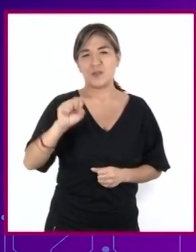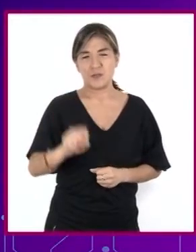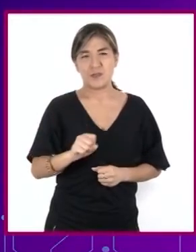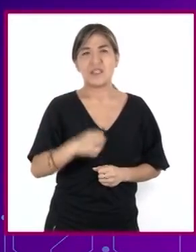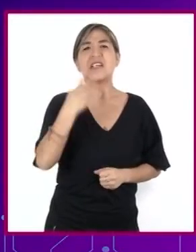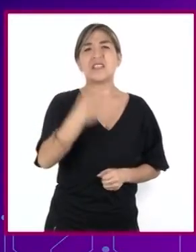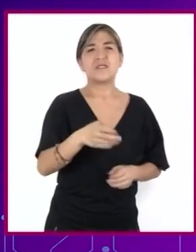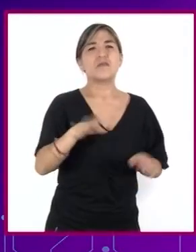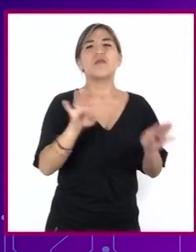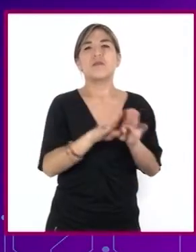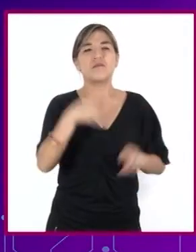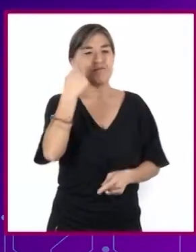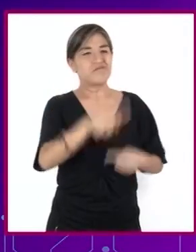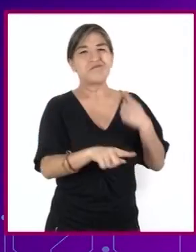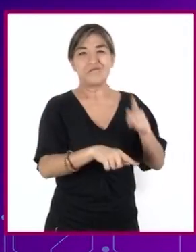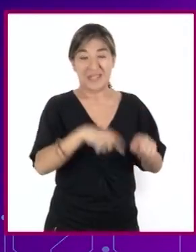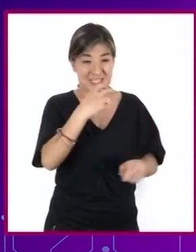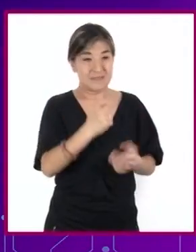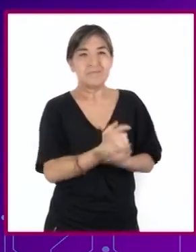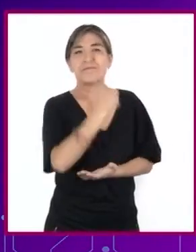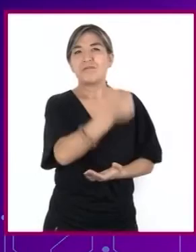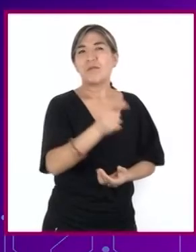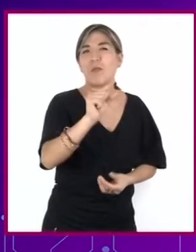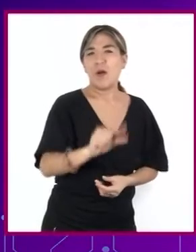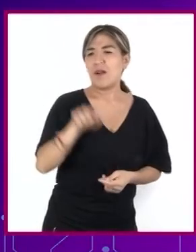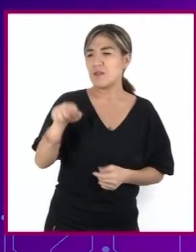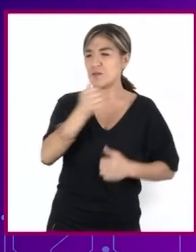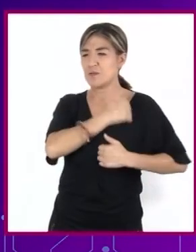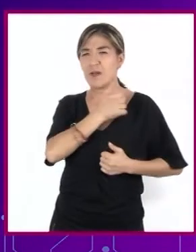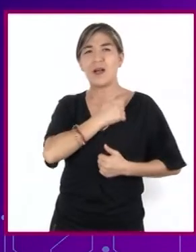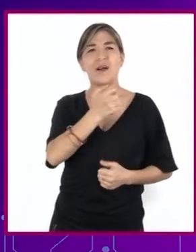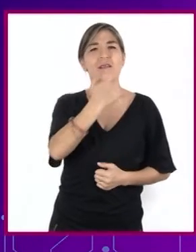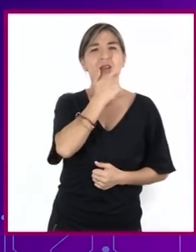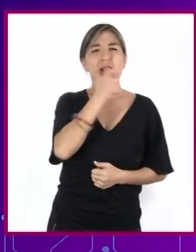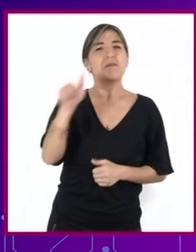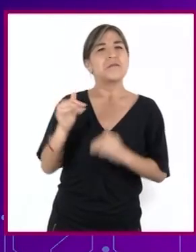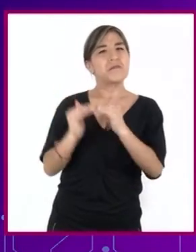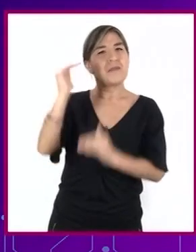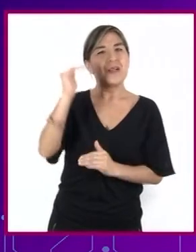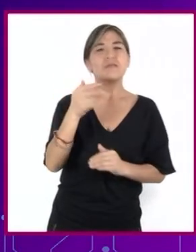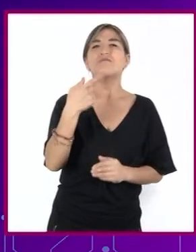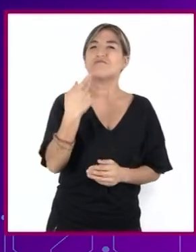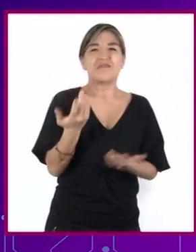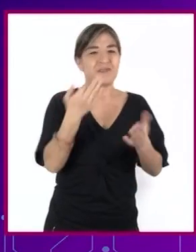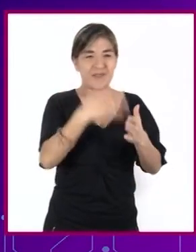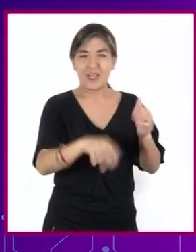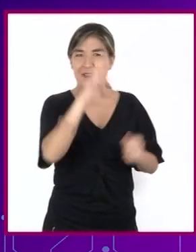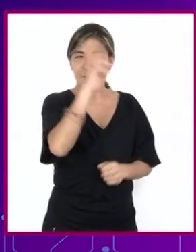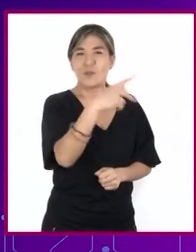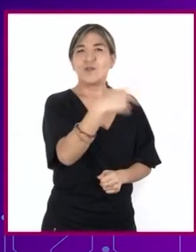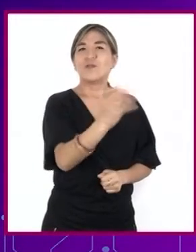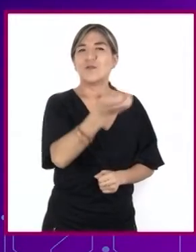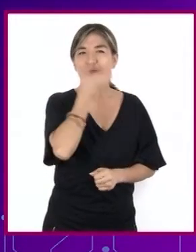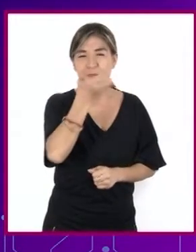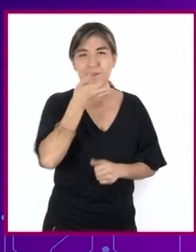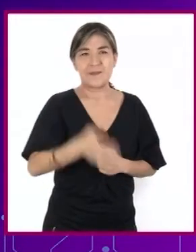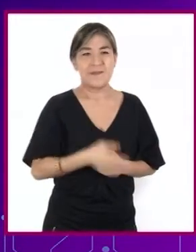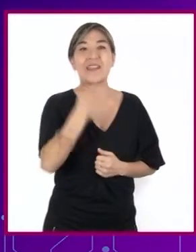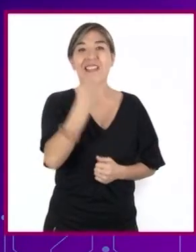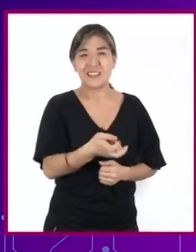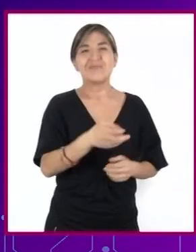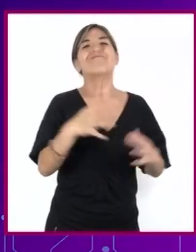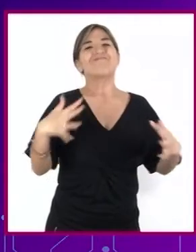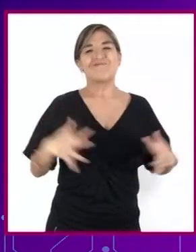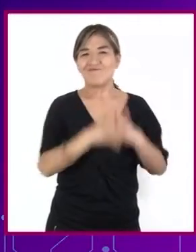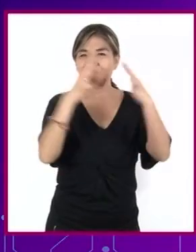cipayos recibían menor salario que los soldados ingleses, que además no respetaban sus costumbres. Esto dio pie a